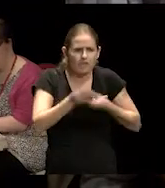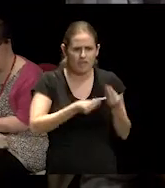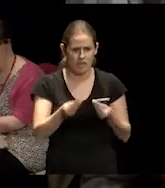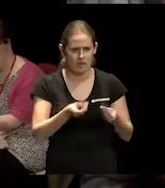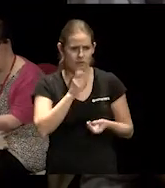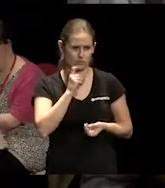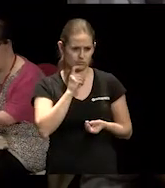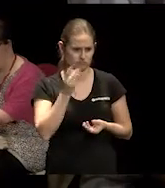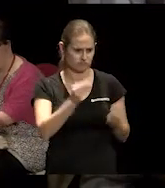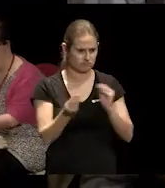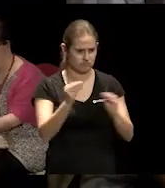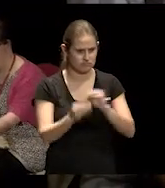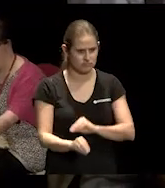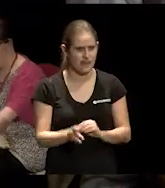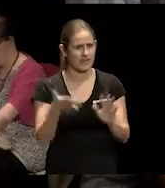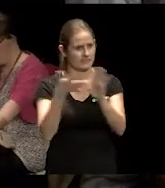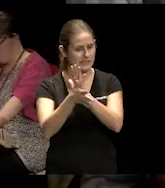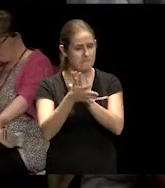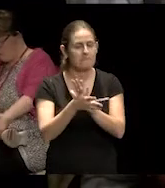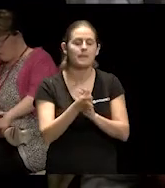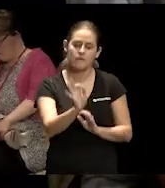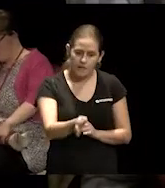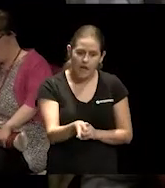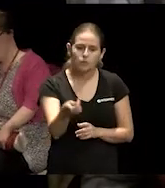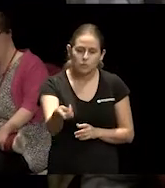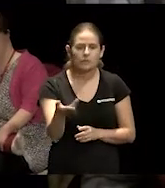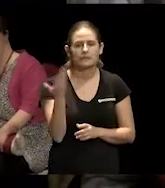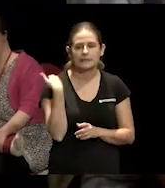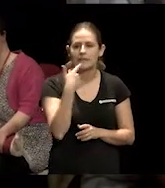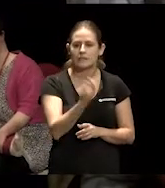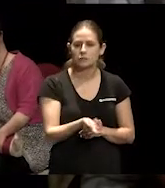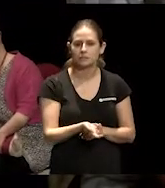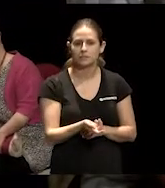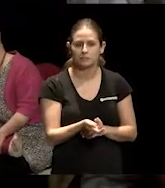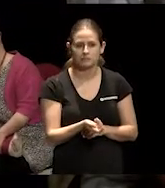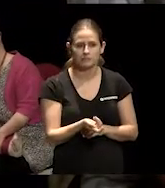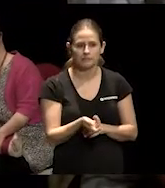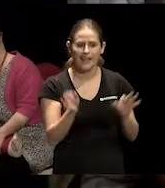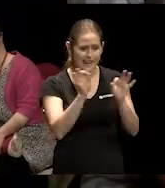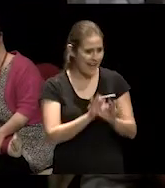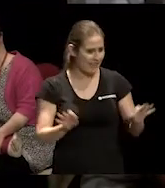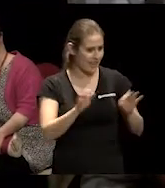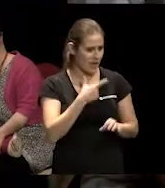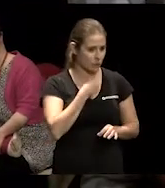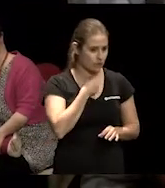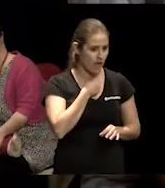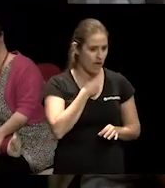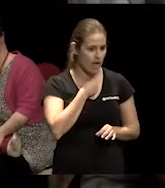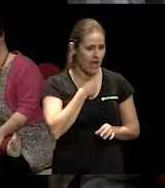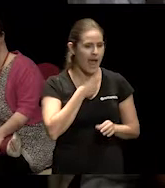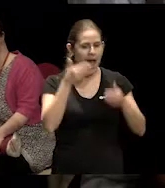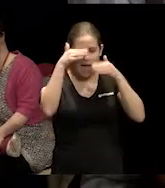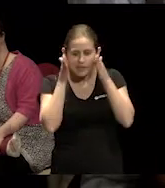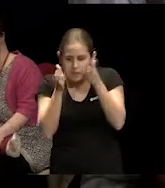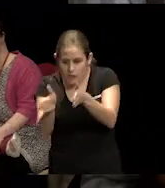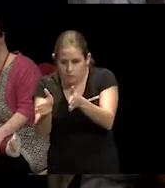¿Cómo lo atacáis? Y luego es verdad cuando dices que a nadie le gusta desviar el centro de atención 12 metros por